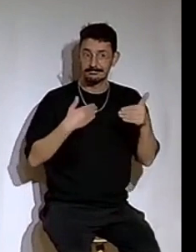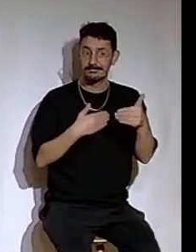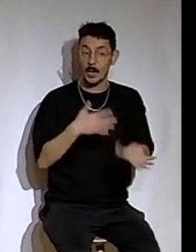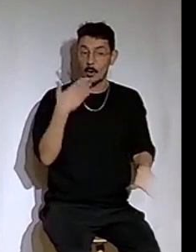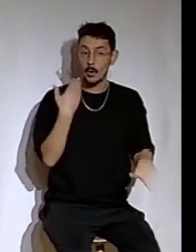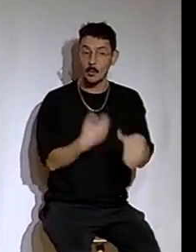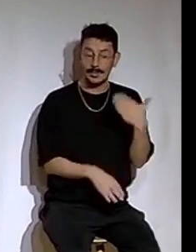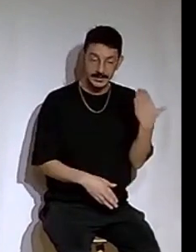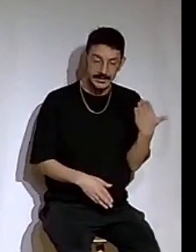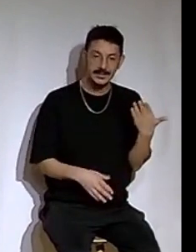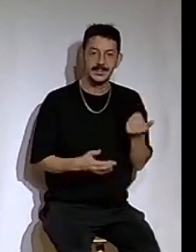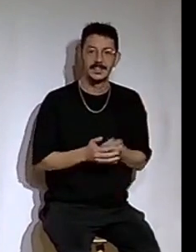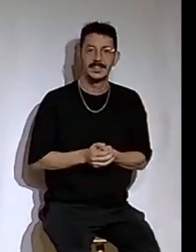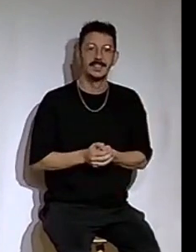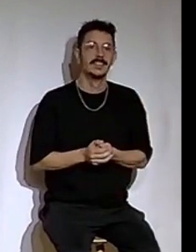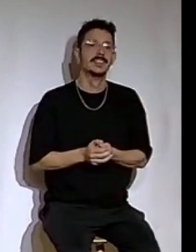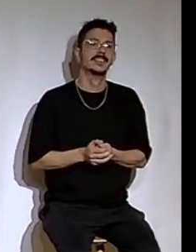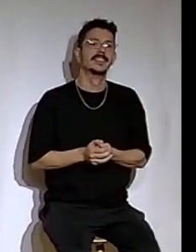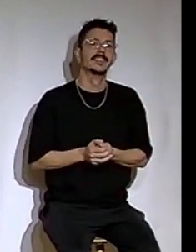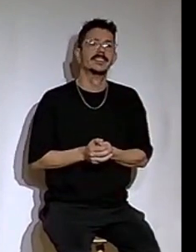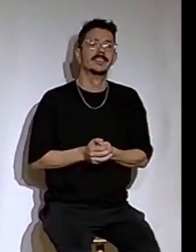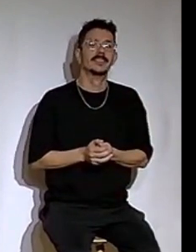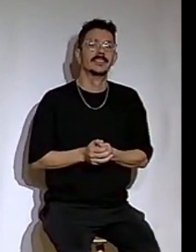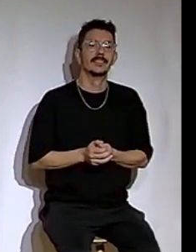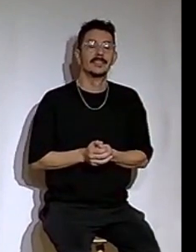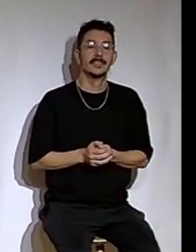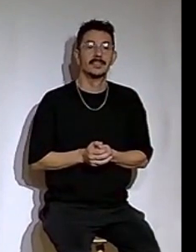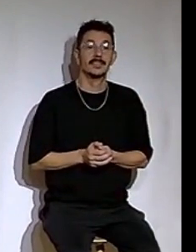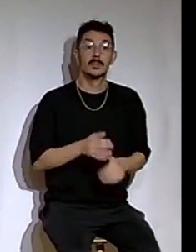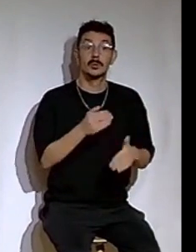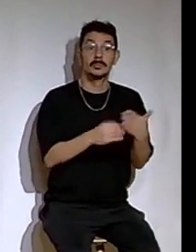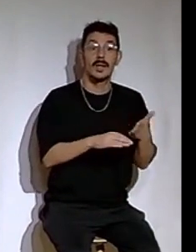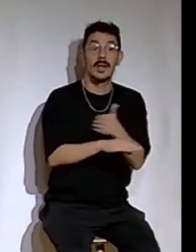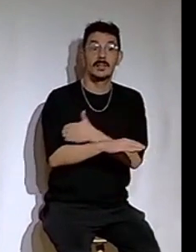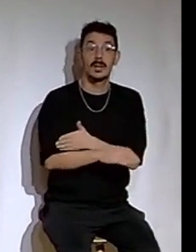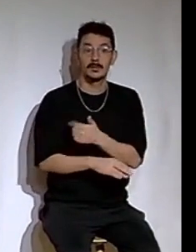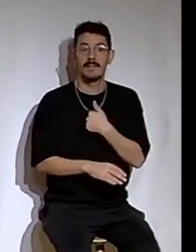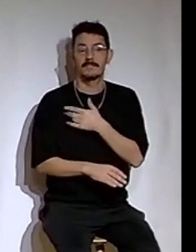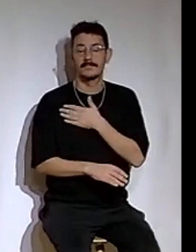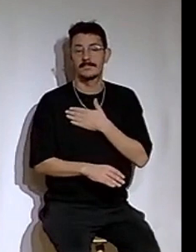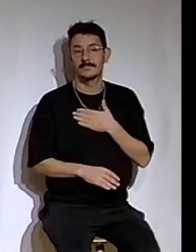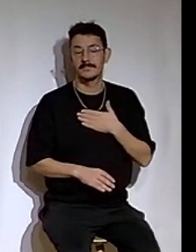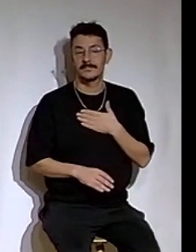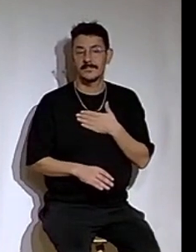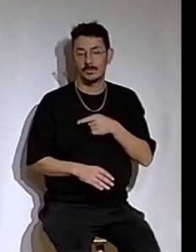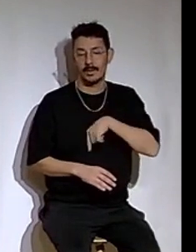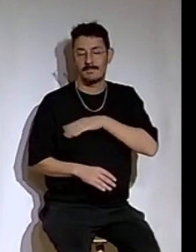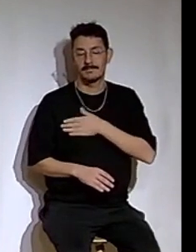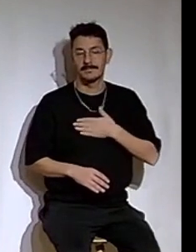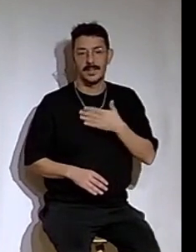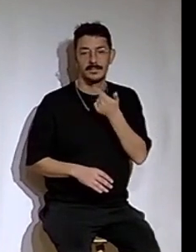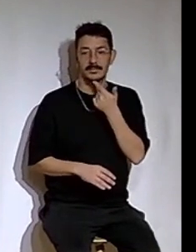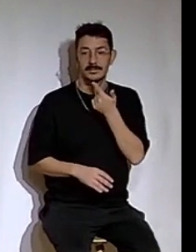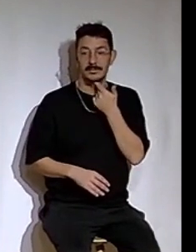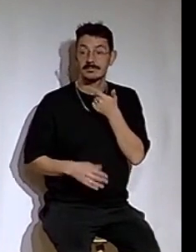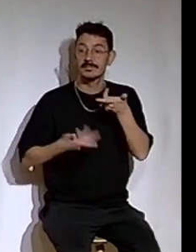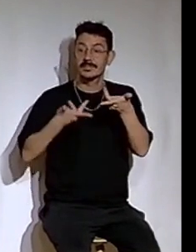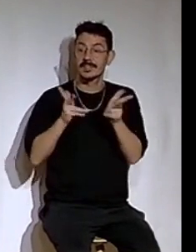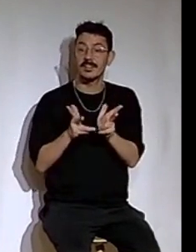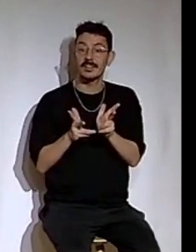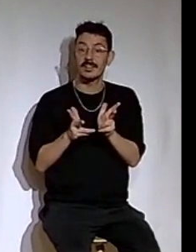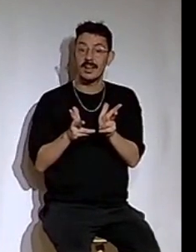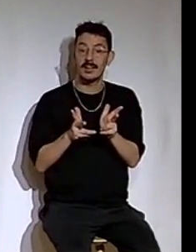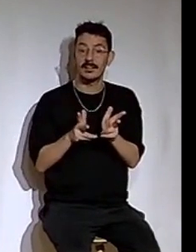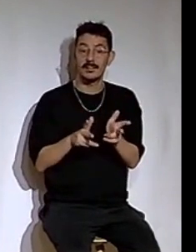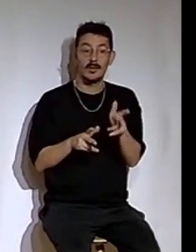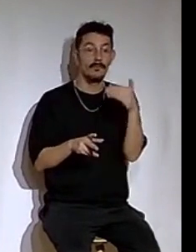este scoresen avance de comenzar sikusendir que euvis que he tenido a la cadera tenía un full